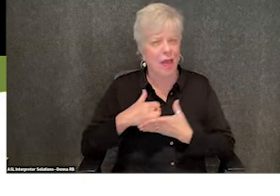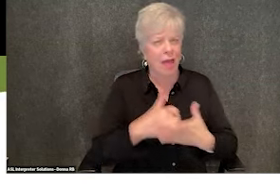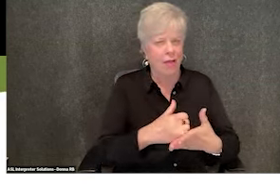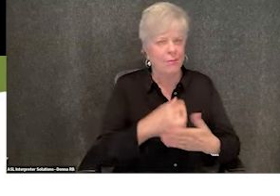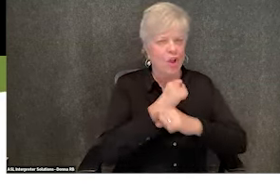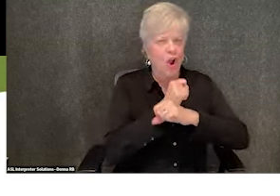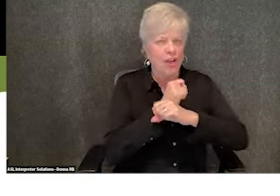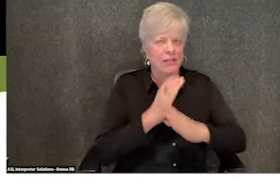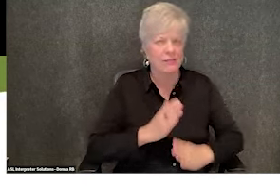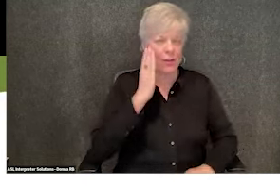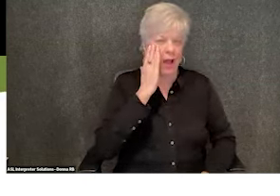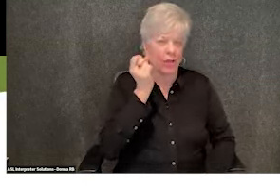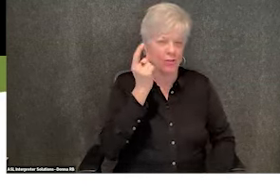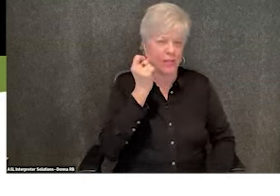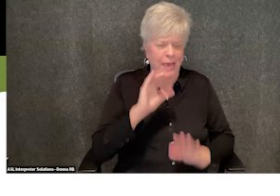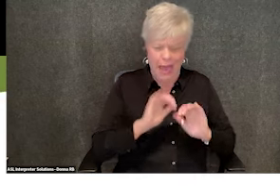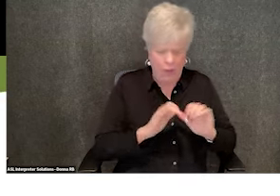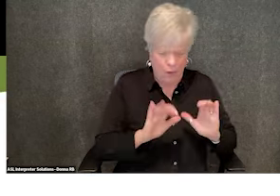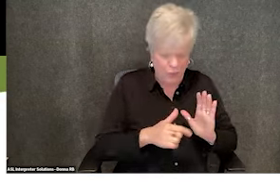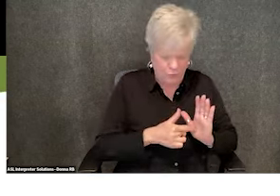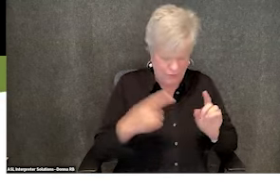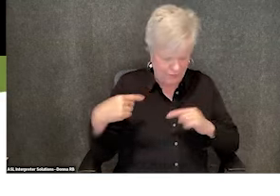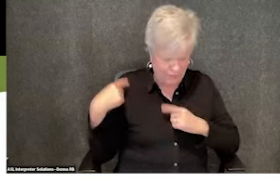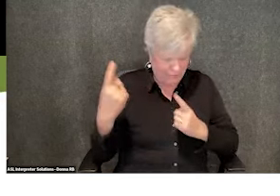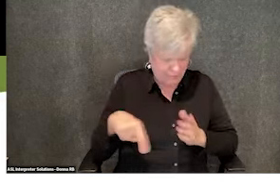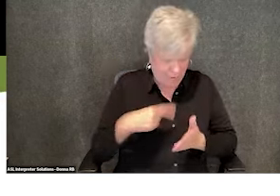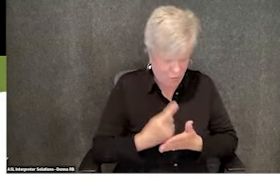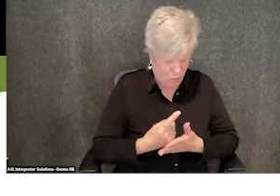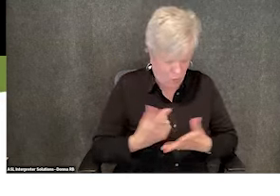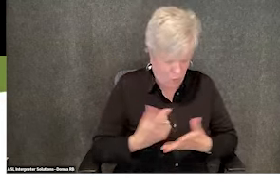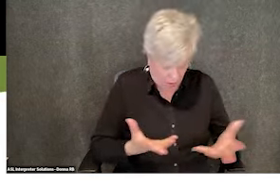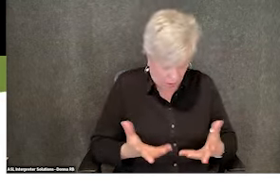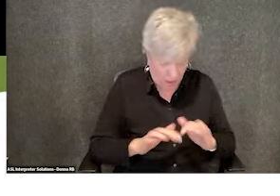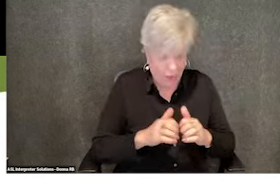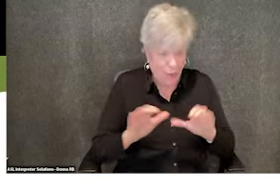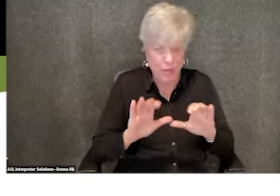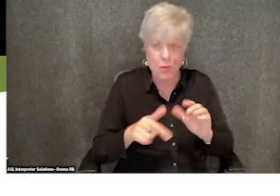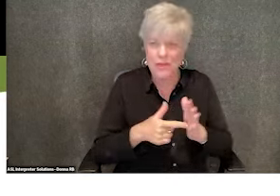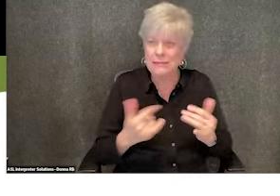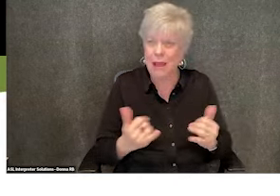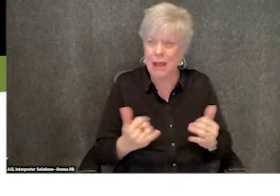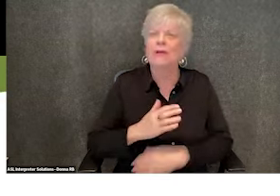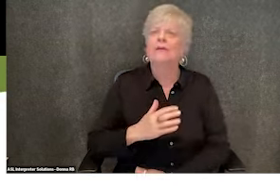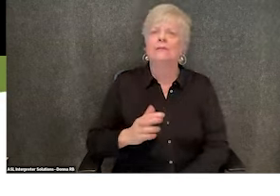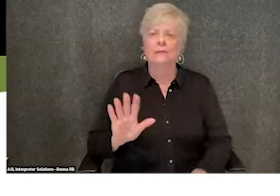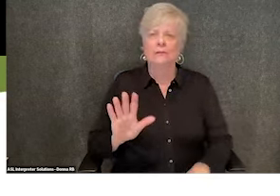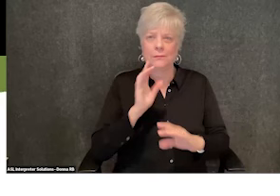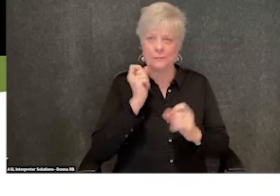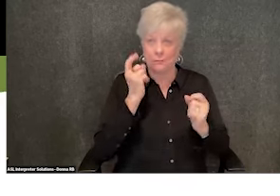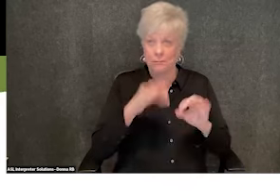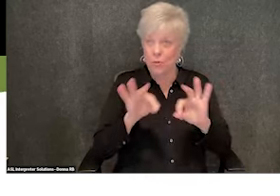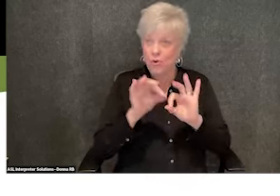decisiones relacionadas a su expresión sexual o a procreación. Todo lo que se hace de acuerdo a